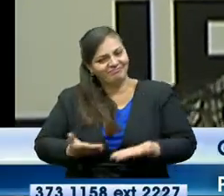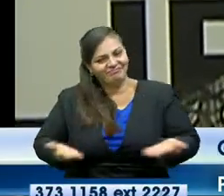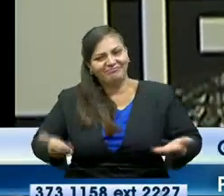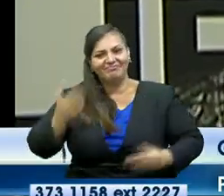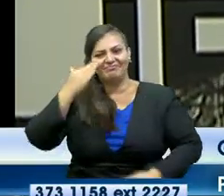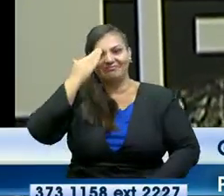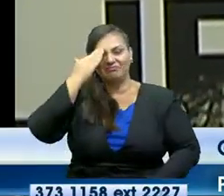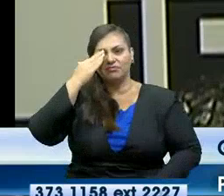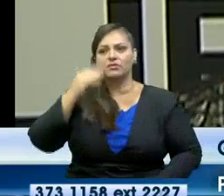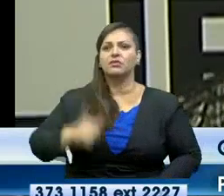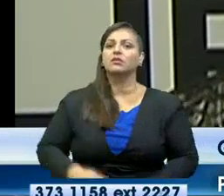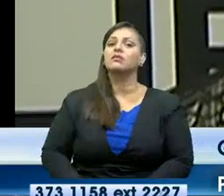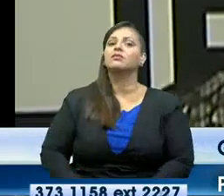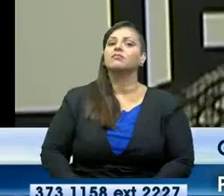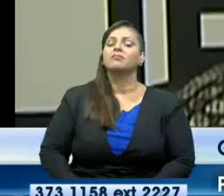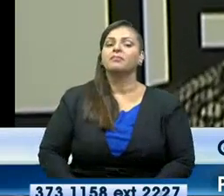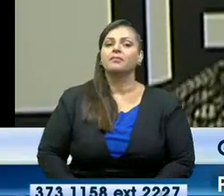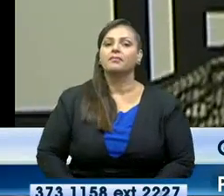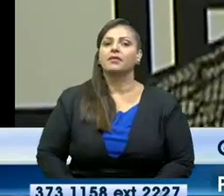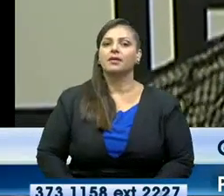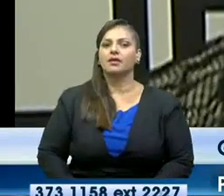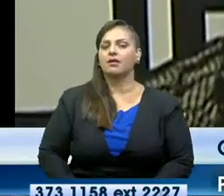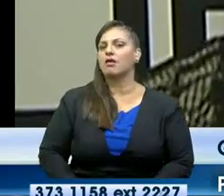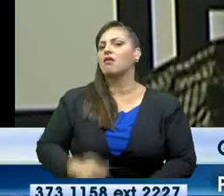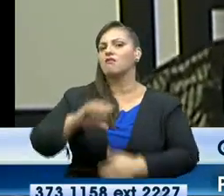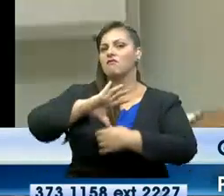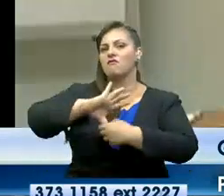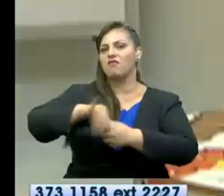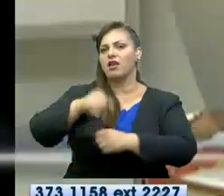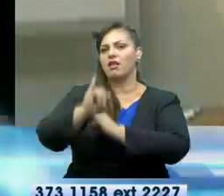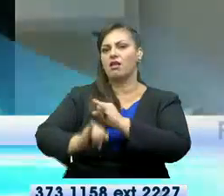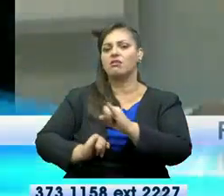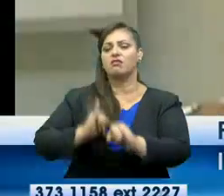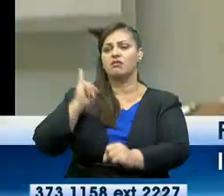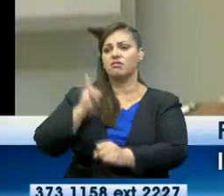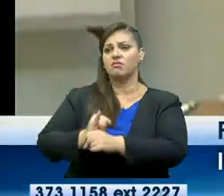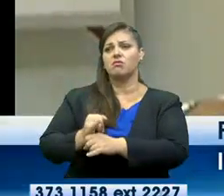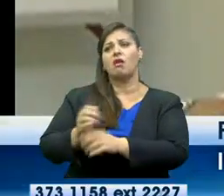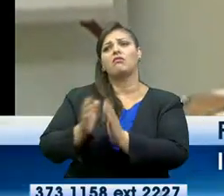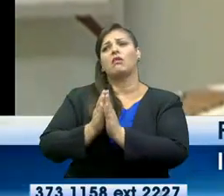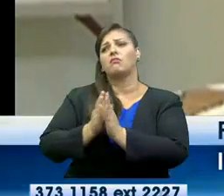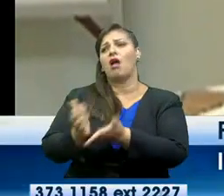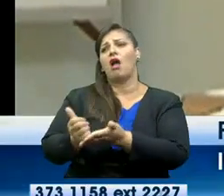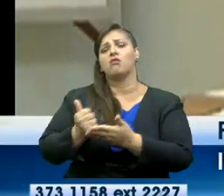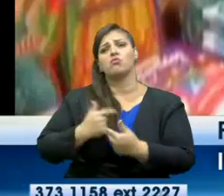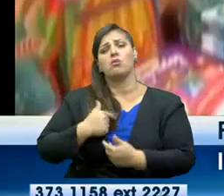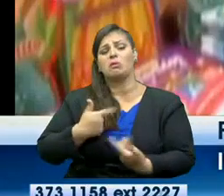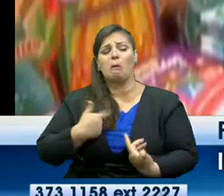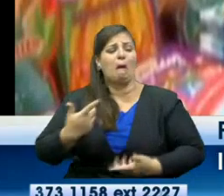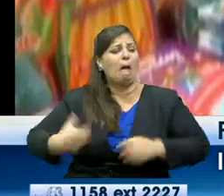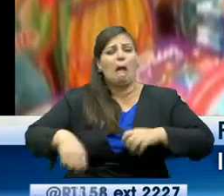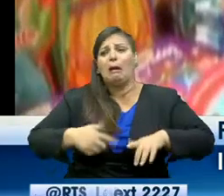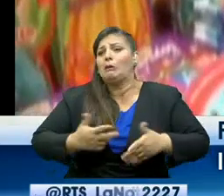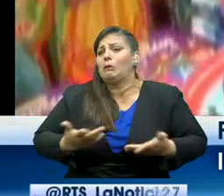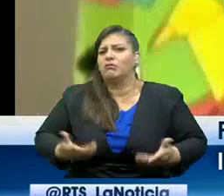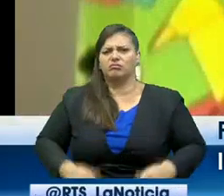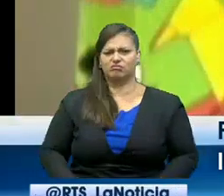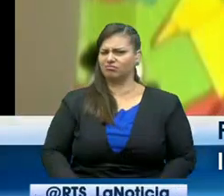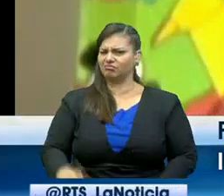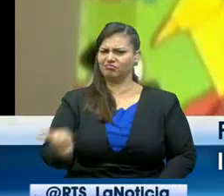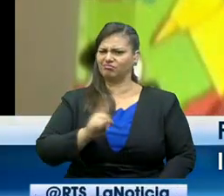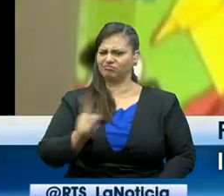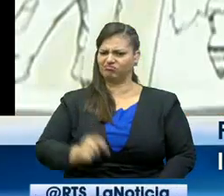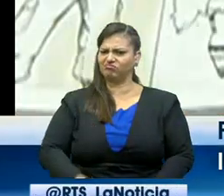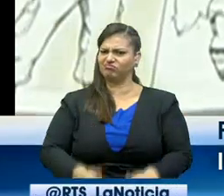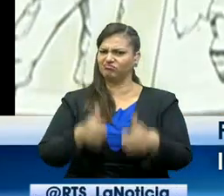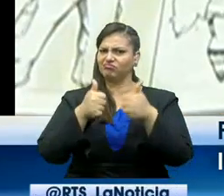le pide favor a ninguna feria internacional. Y por primera vez, una zona inclusiva para los no